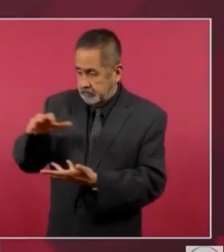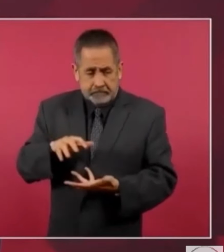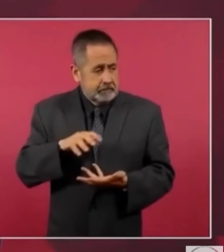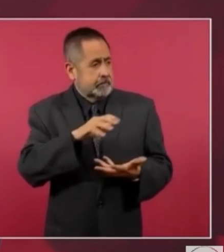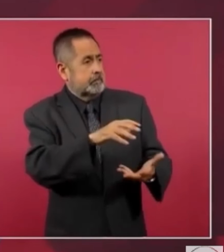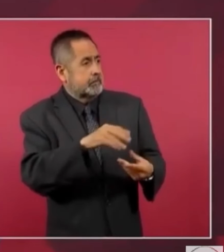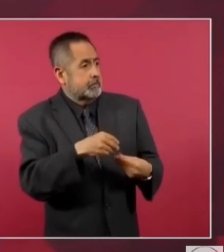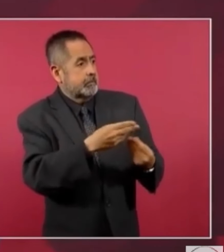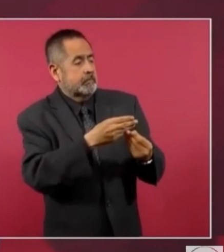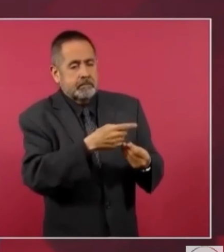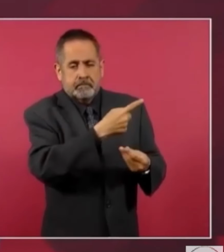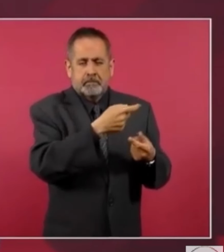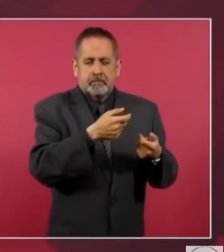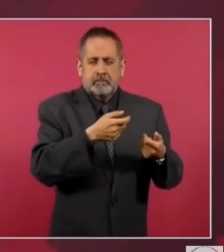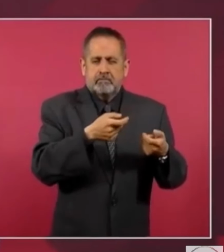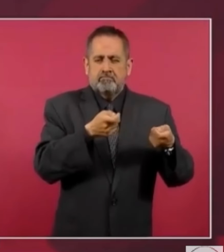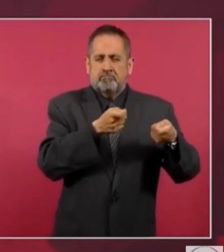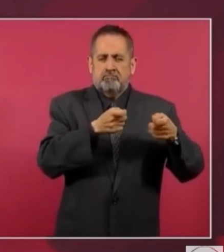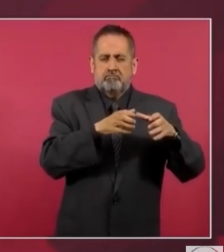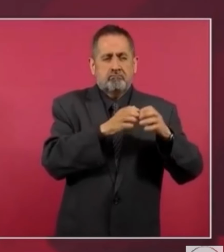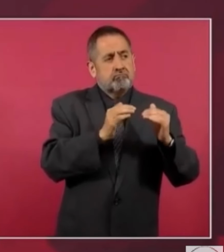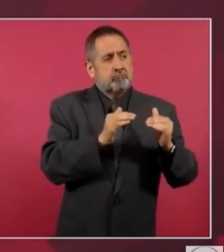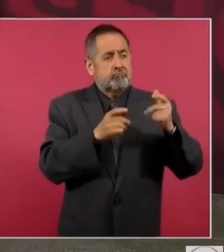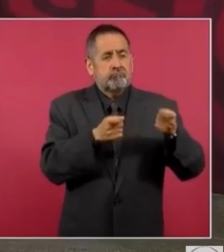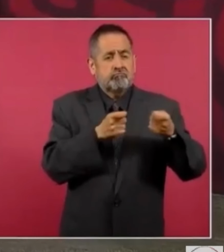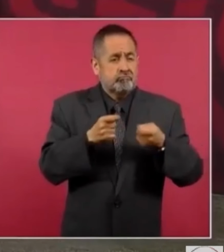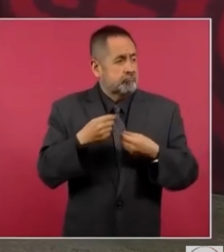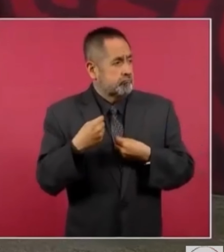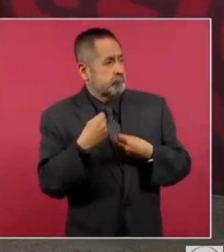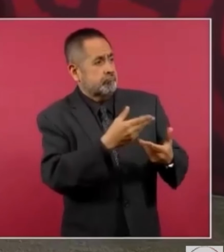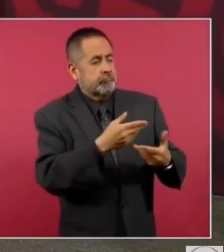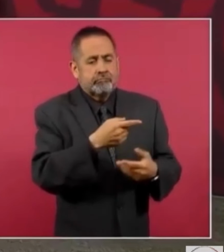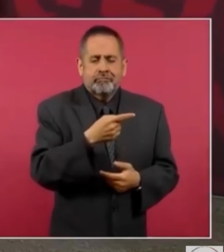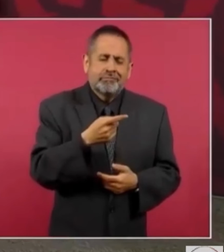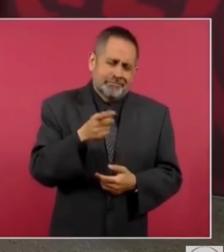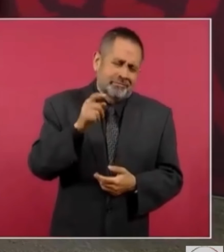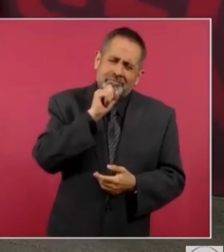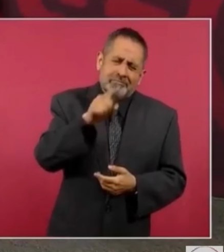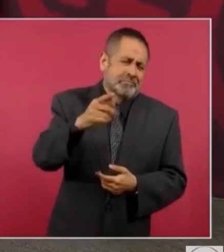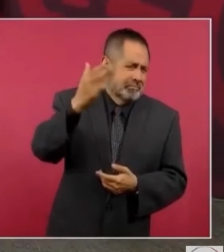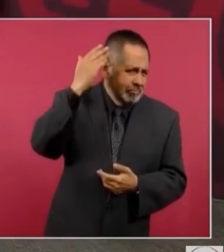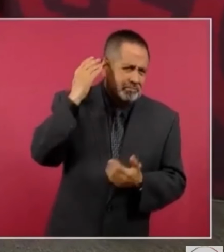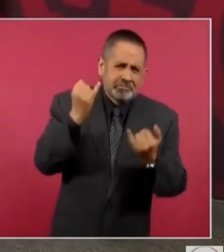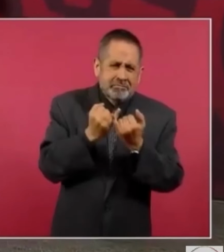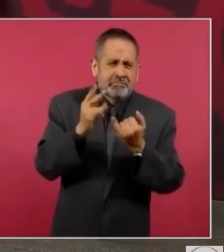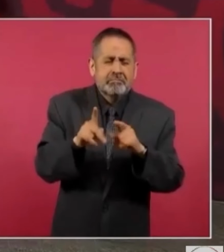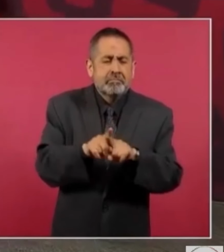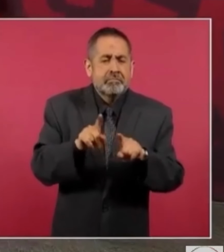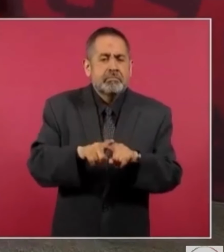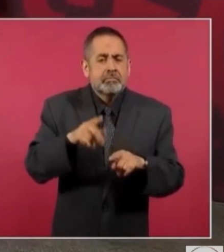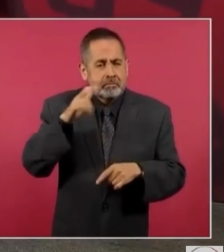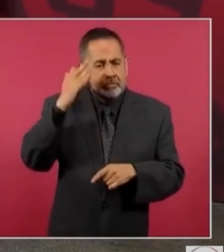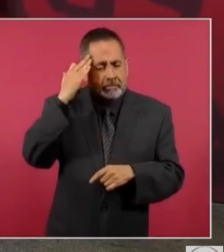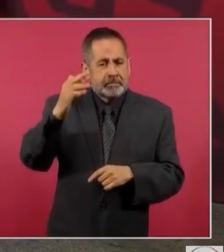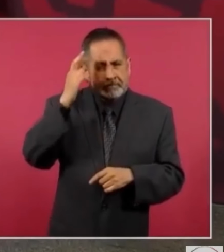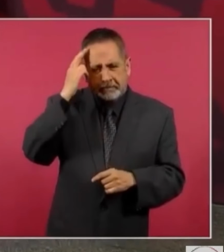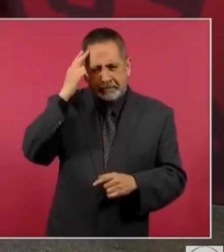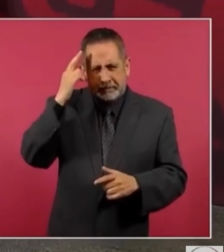arriba, a las élites, se aplicó cuando Porfirio Díaz.